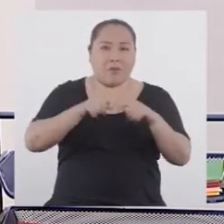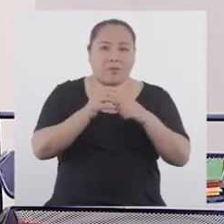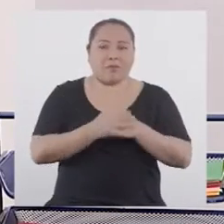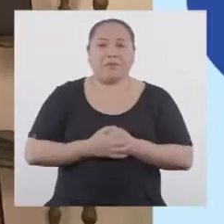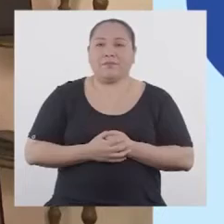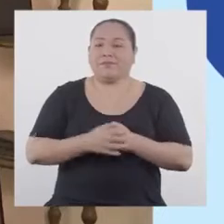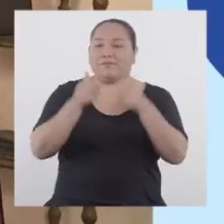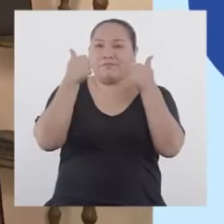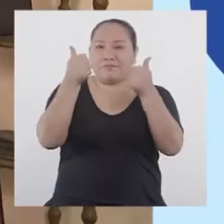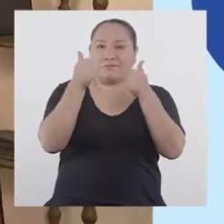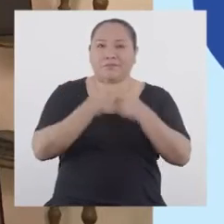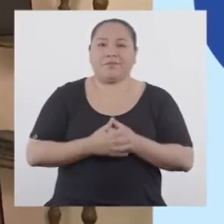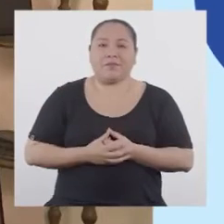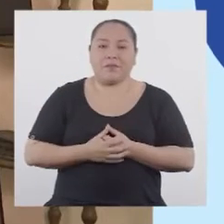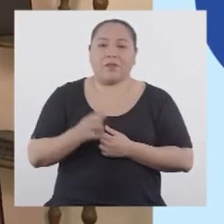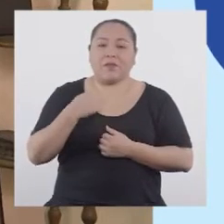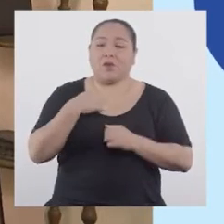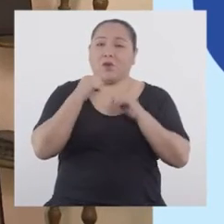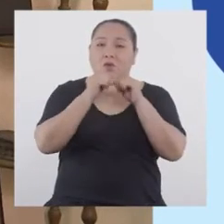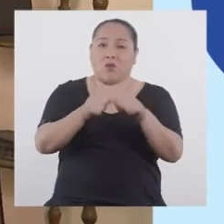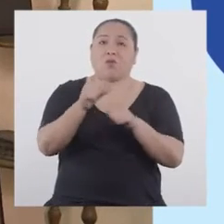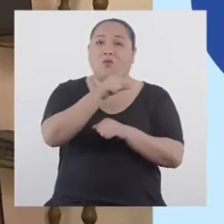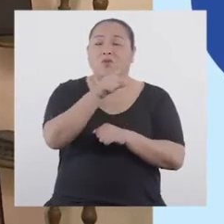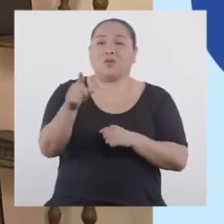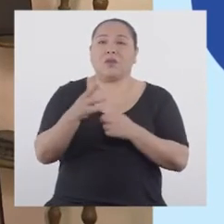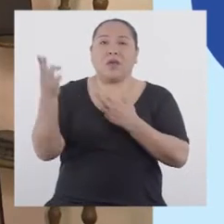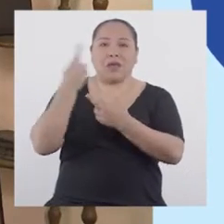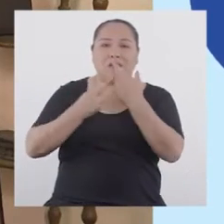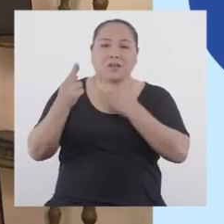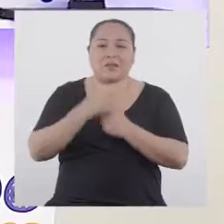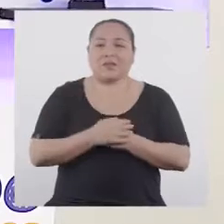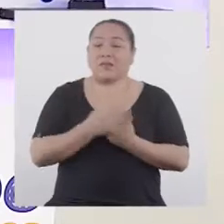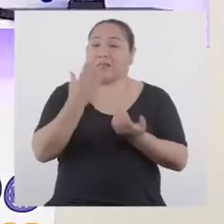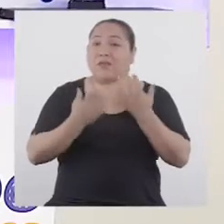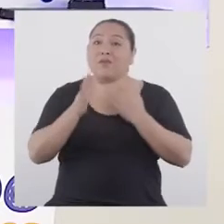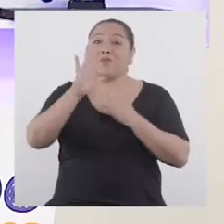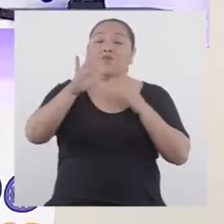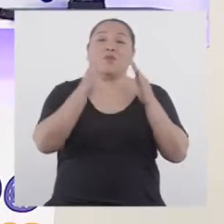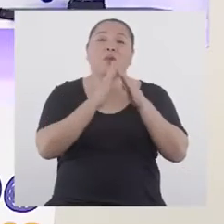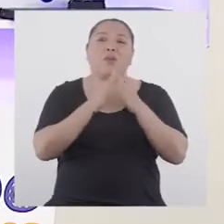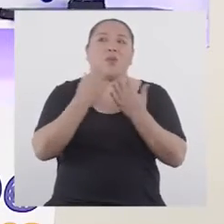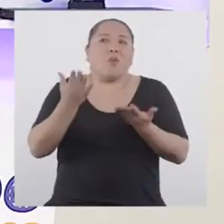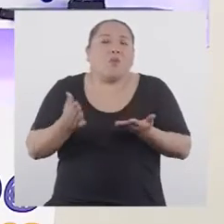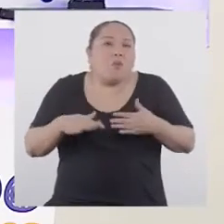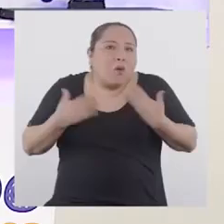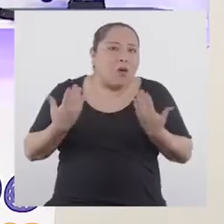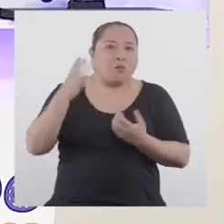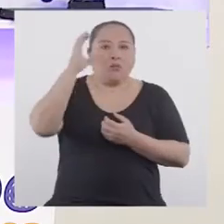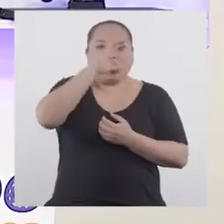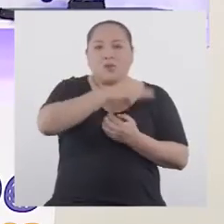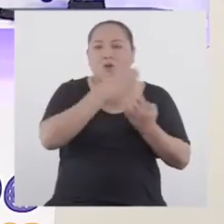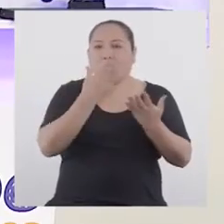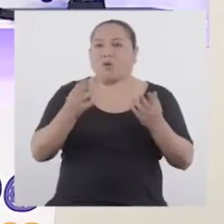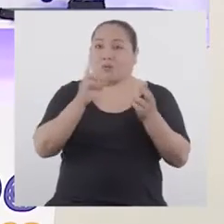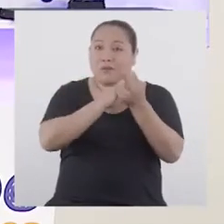pausa. Muy bien, yo sigo con ustedes al regresar. Tal vez en casa puedan ir buscando